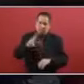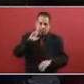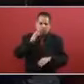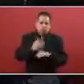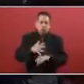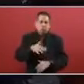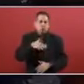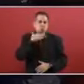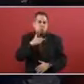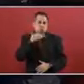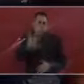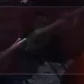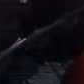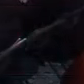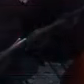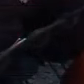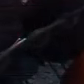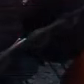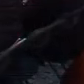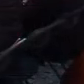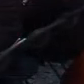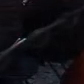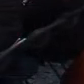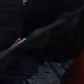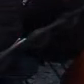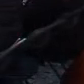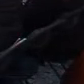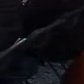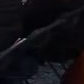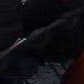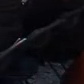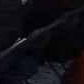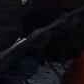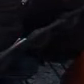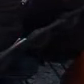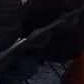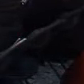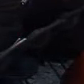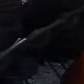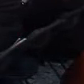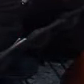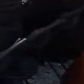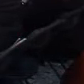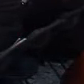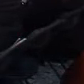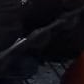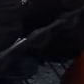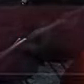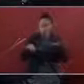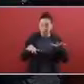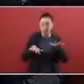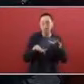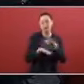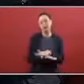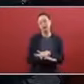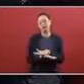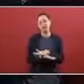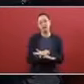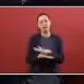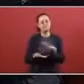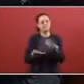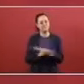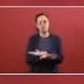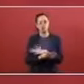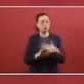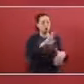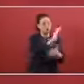y corruptos. Entonces, ese es el cambio. Pero está claro, o sea, no vamos a suspender